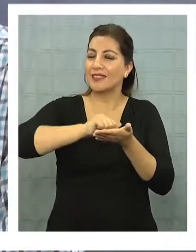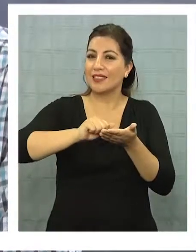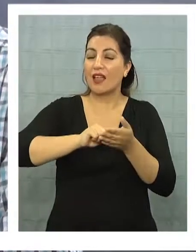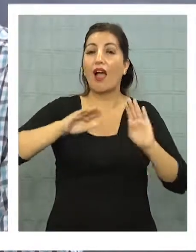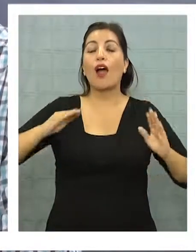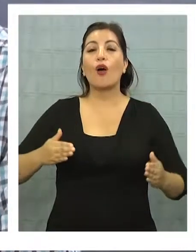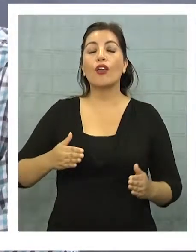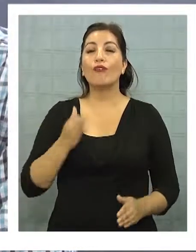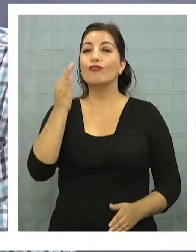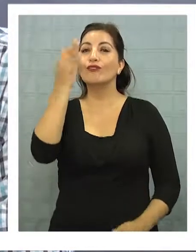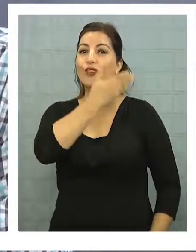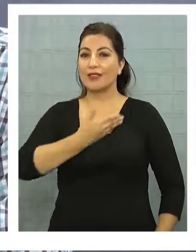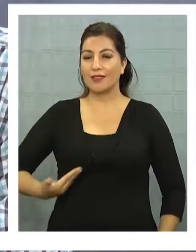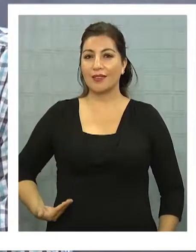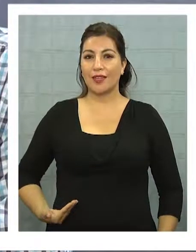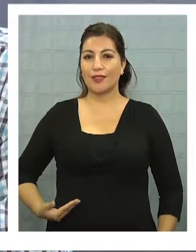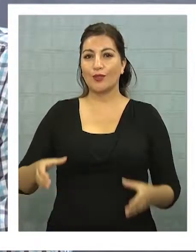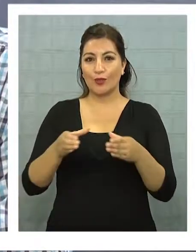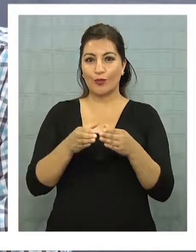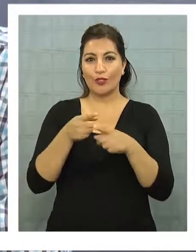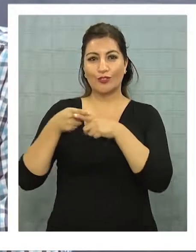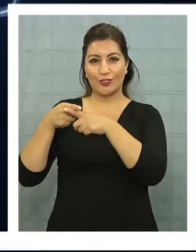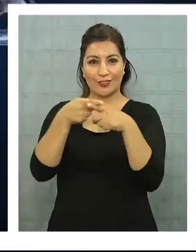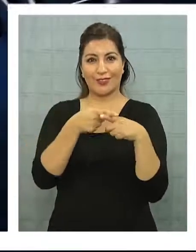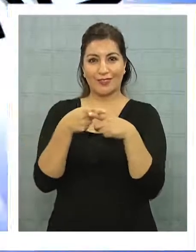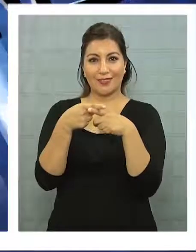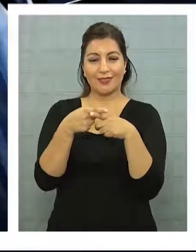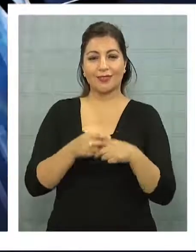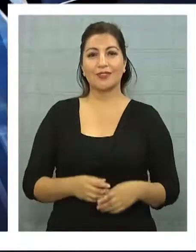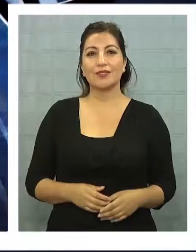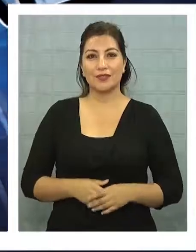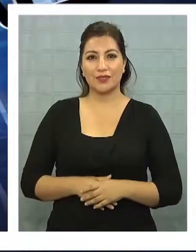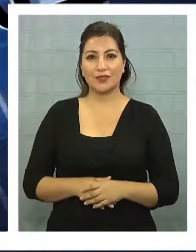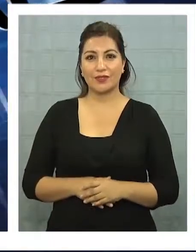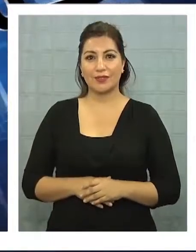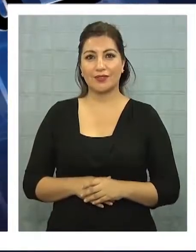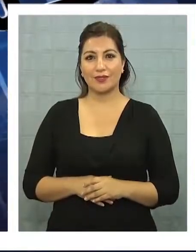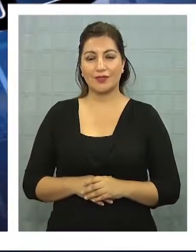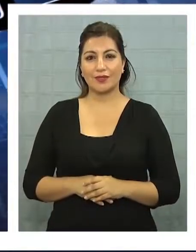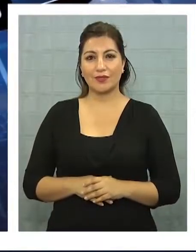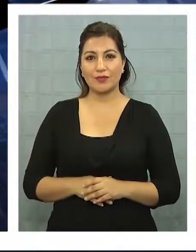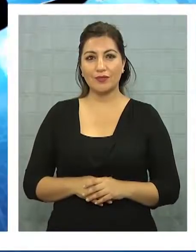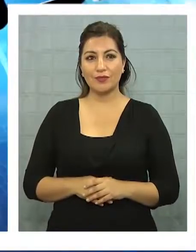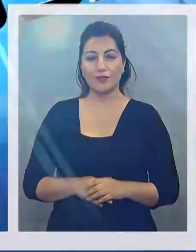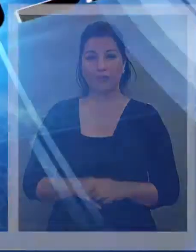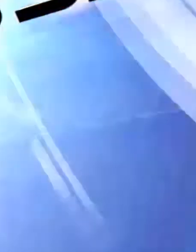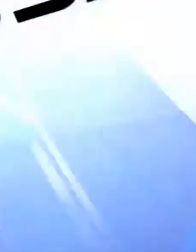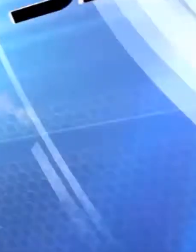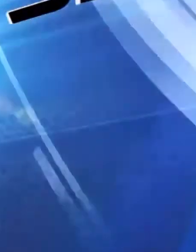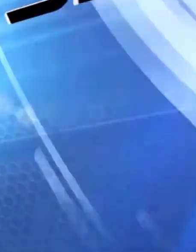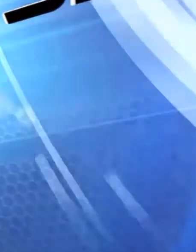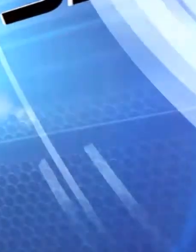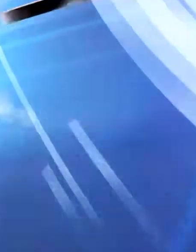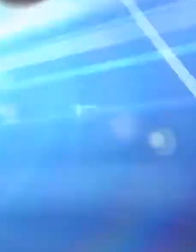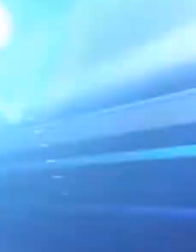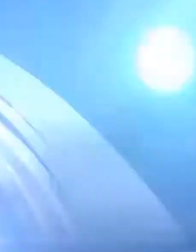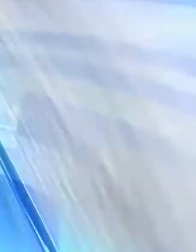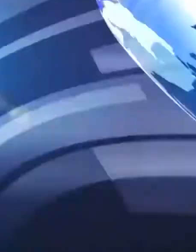que hicieron ayer no le ponen mucho coto sino que hacen que uno se enardezca porque toman algunas cosas que uno ha dicho que se han dicho desde el otro lado